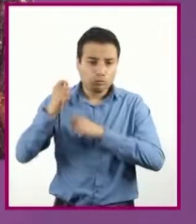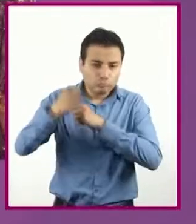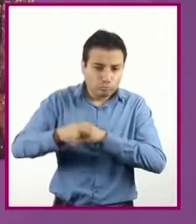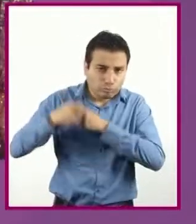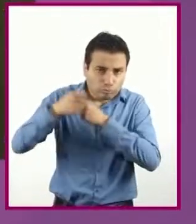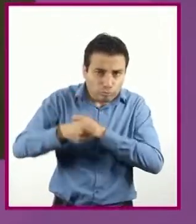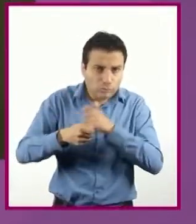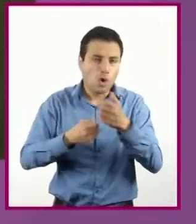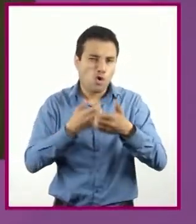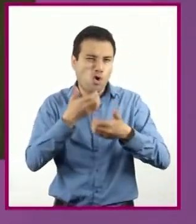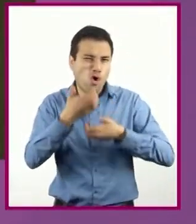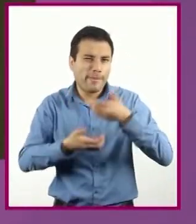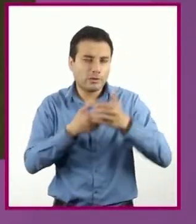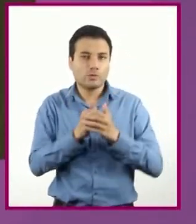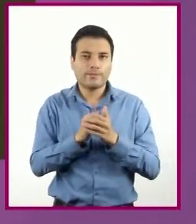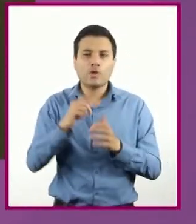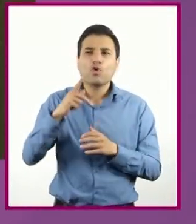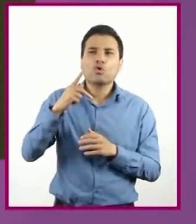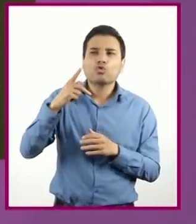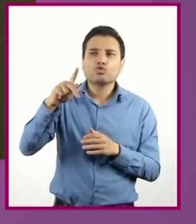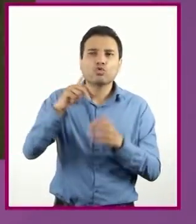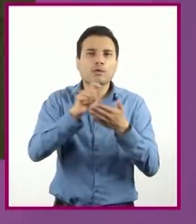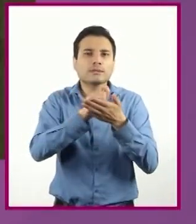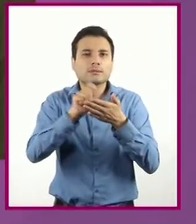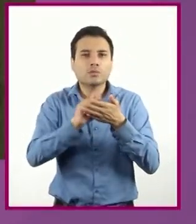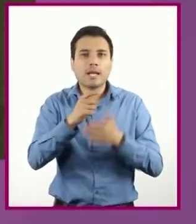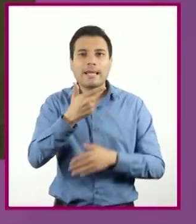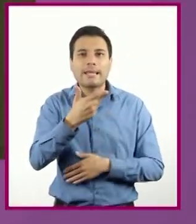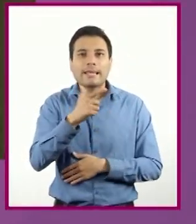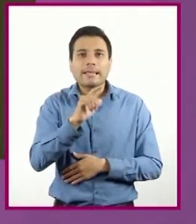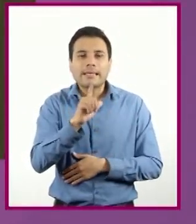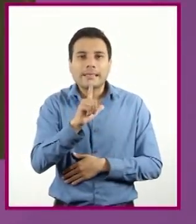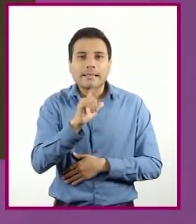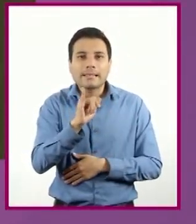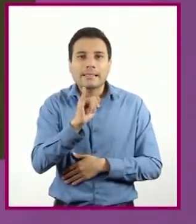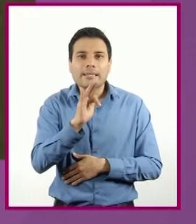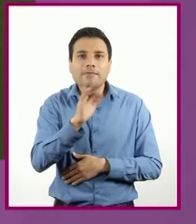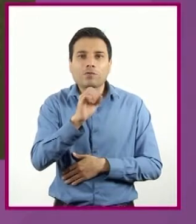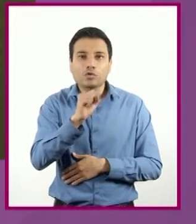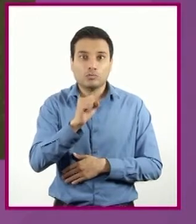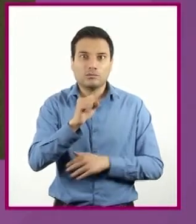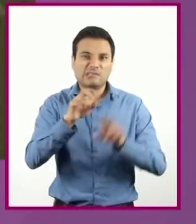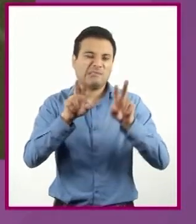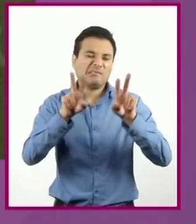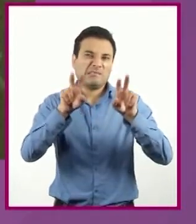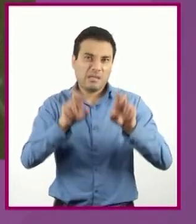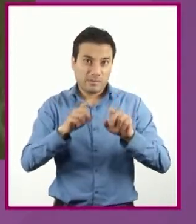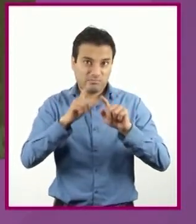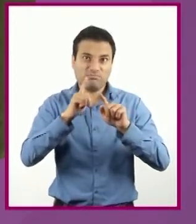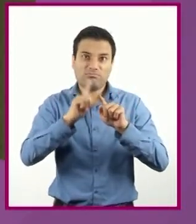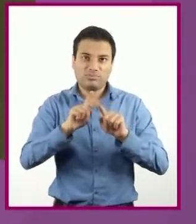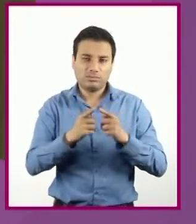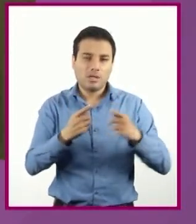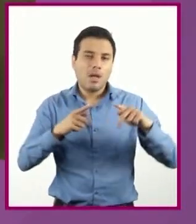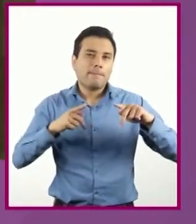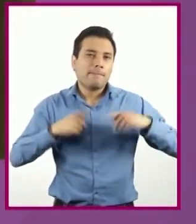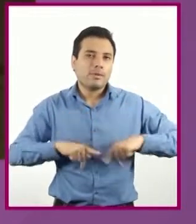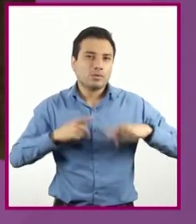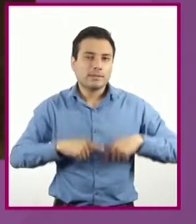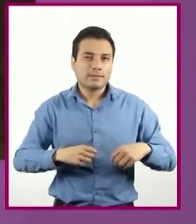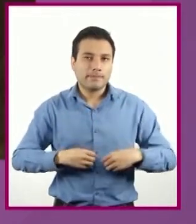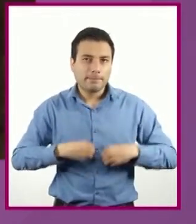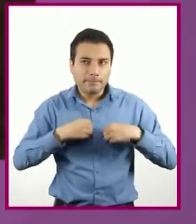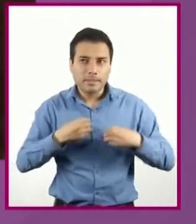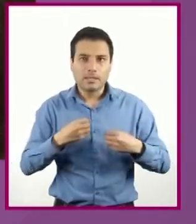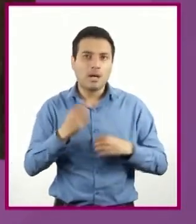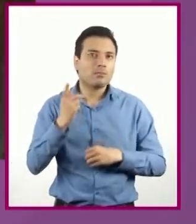comerciantes. Su escritura basada en glifos expresaba ideas complejas sobre la vida social, la política y su